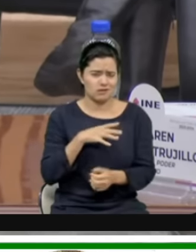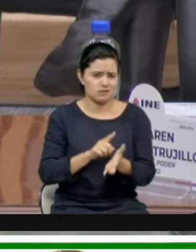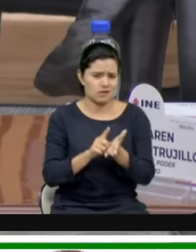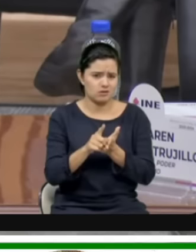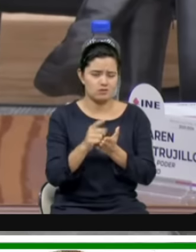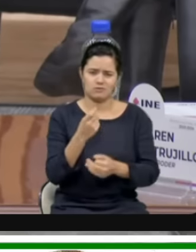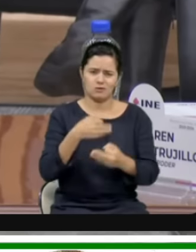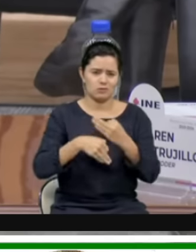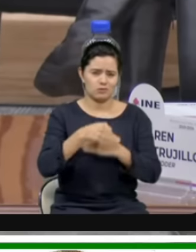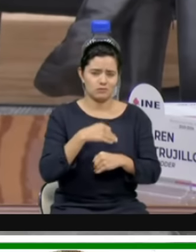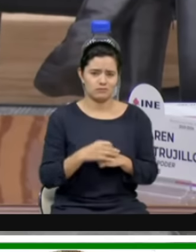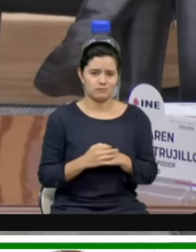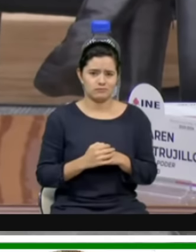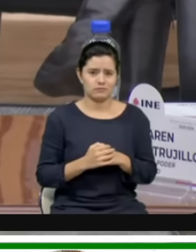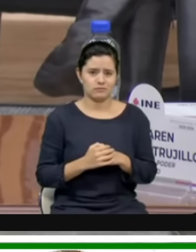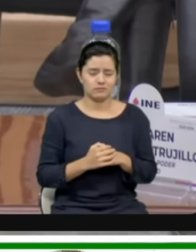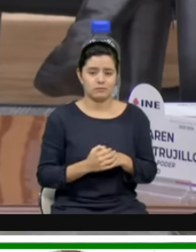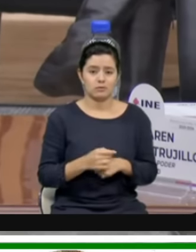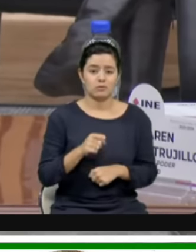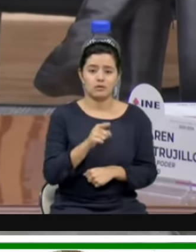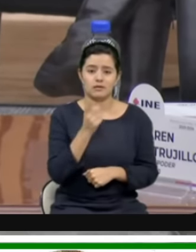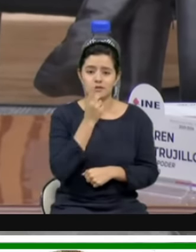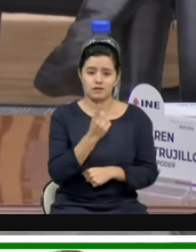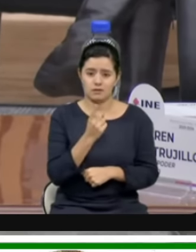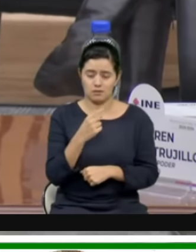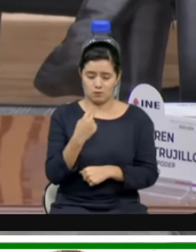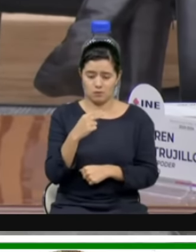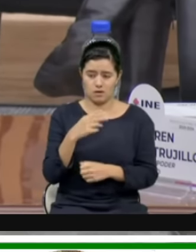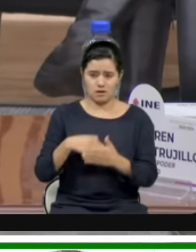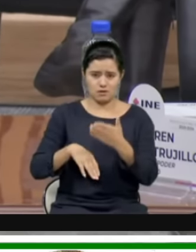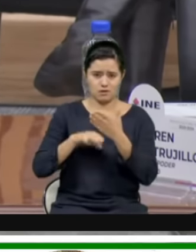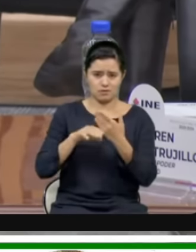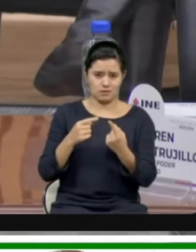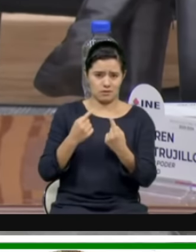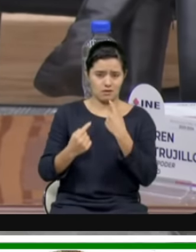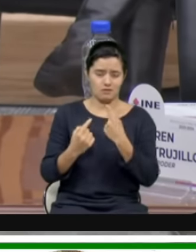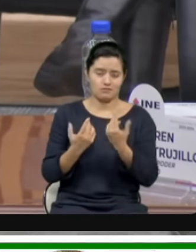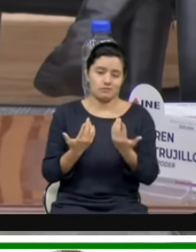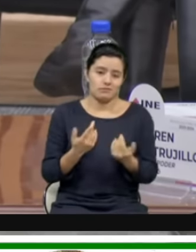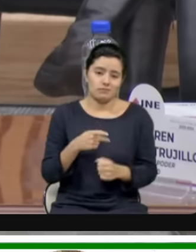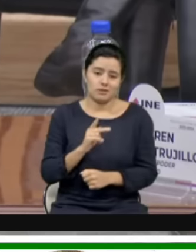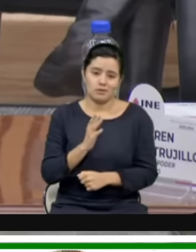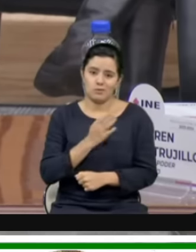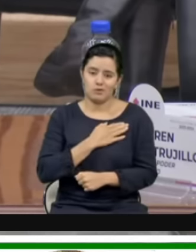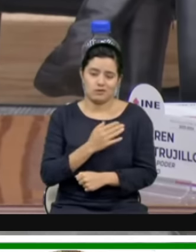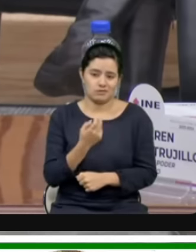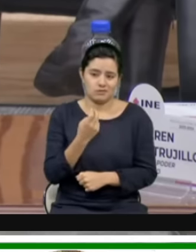les ofende que los llamen de esa manera pero pues no hay de